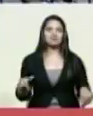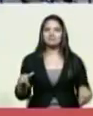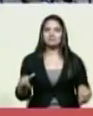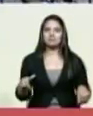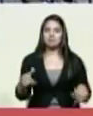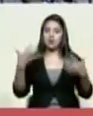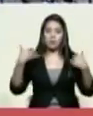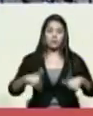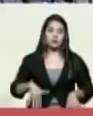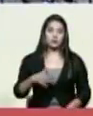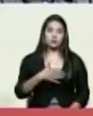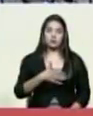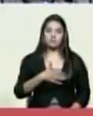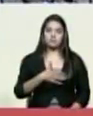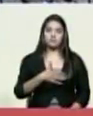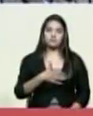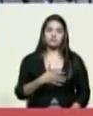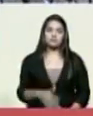lo personal.